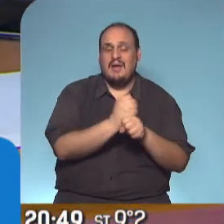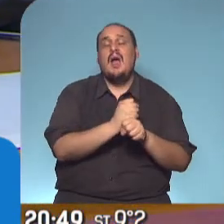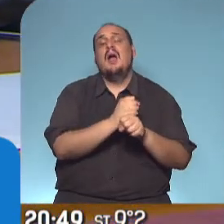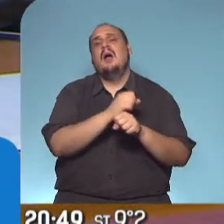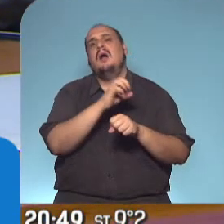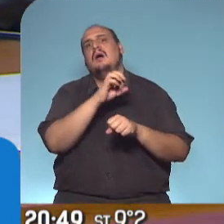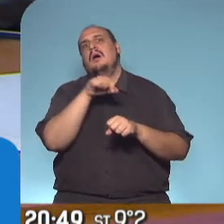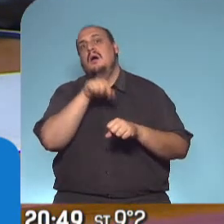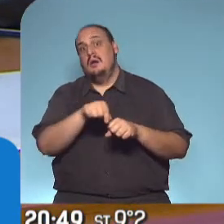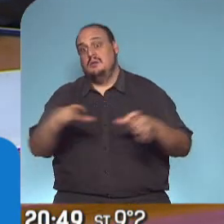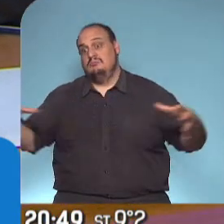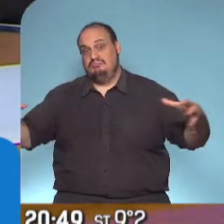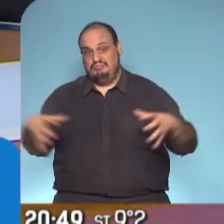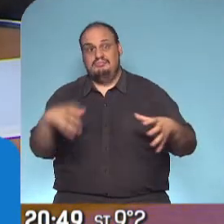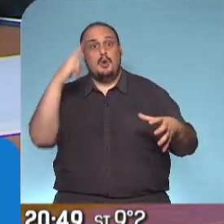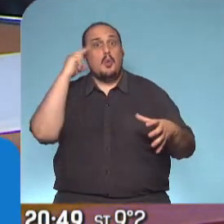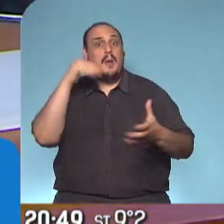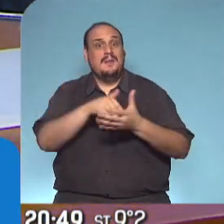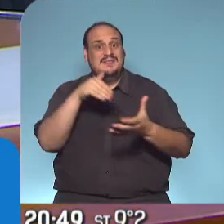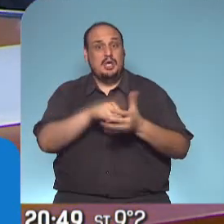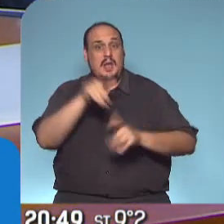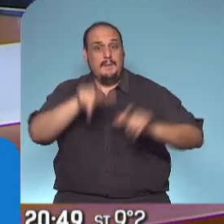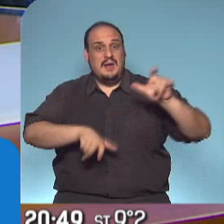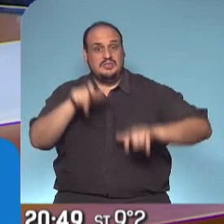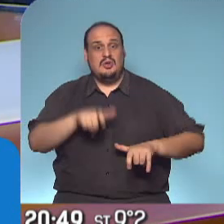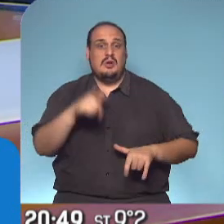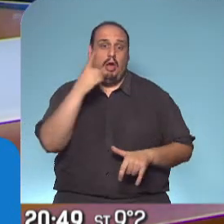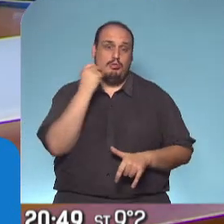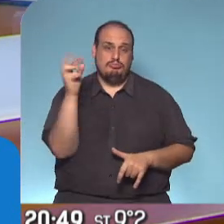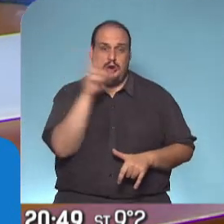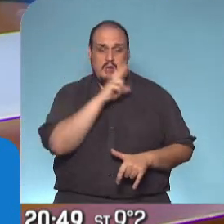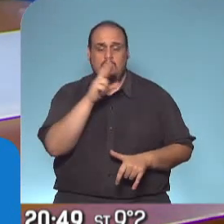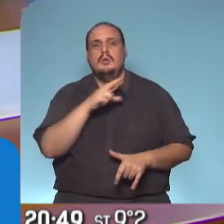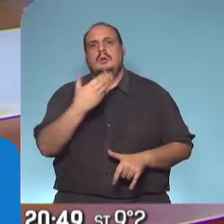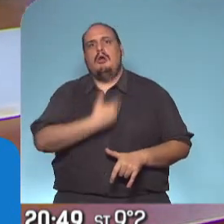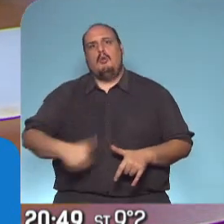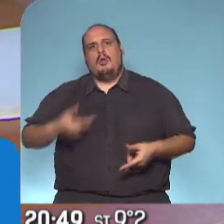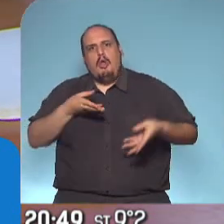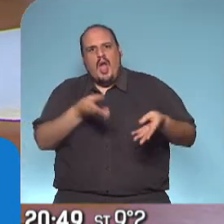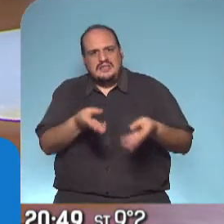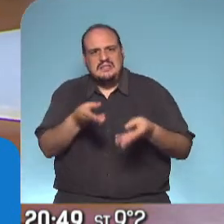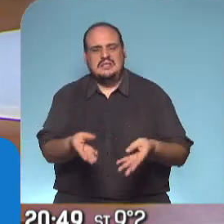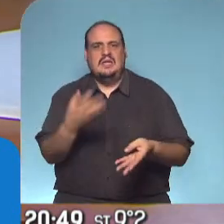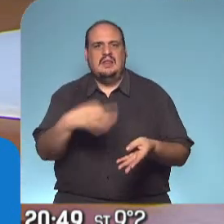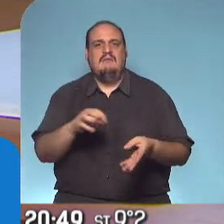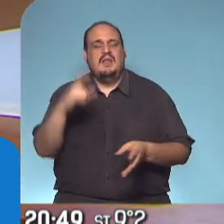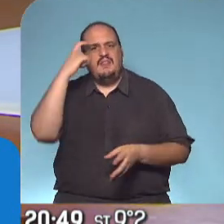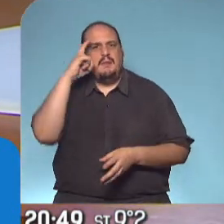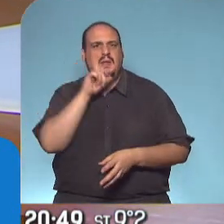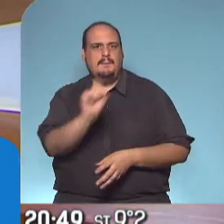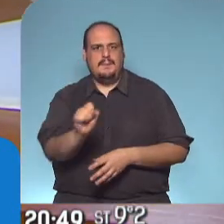esta enorme población de 9 millones de argentinos y argentinas tienen que poder ser asistidas por parte del gobierno con estos 10.000